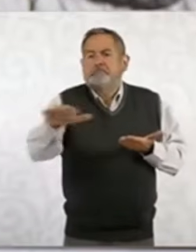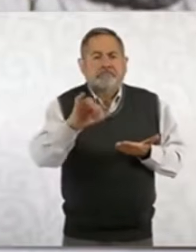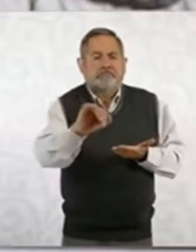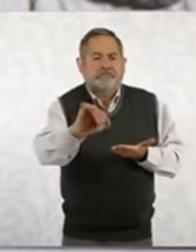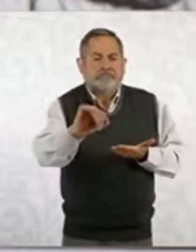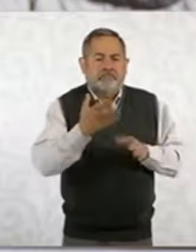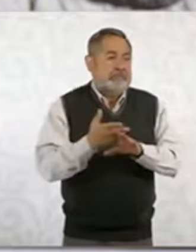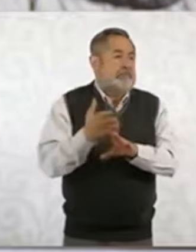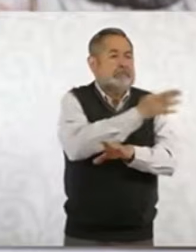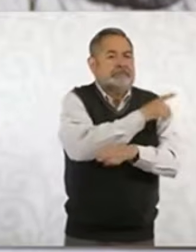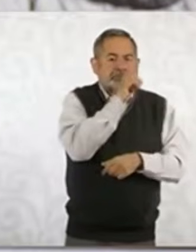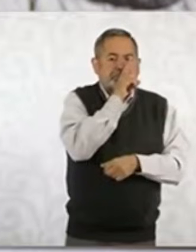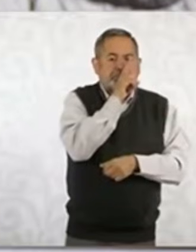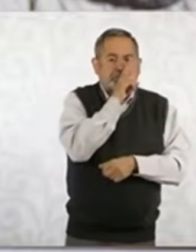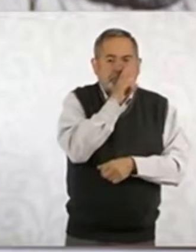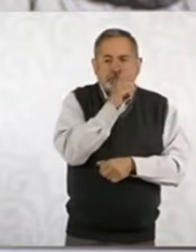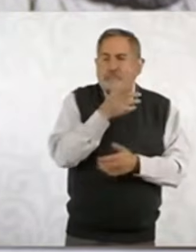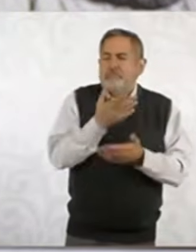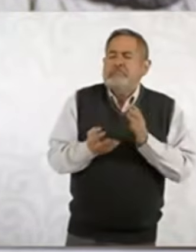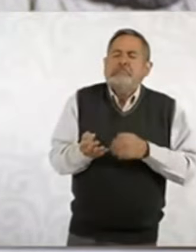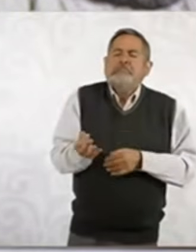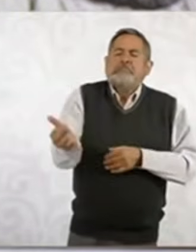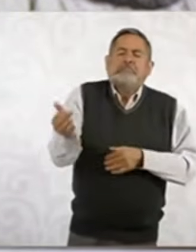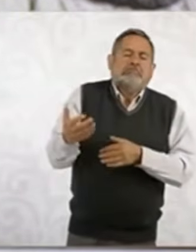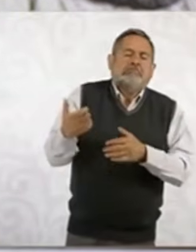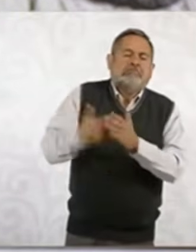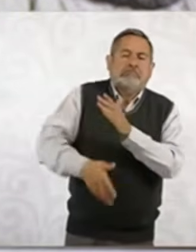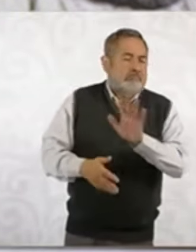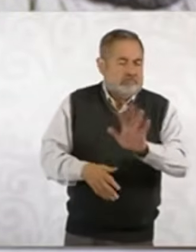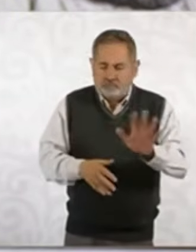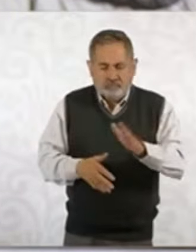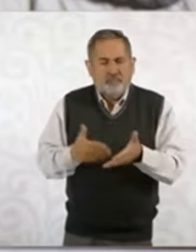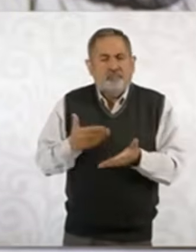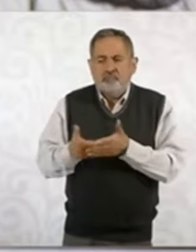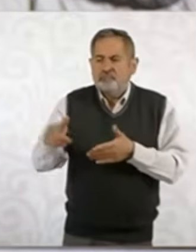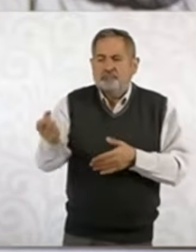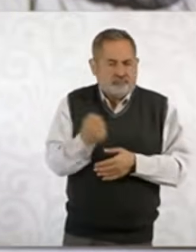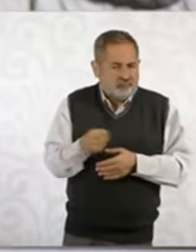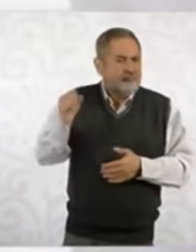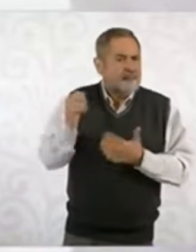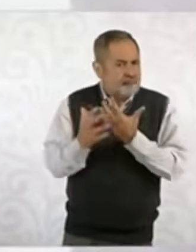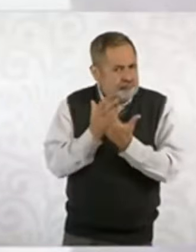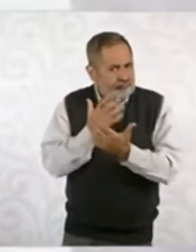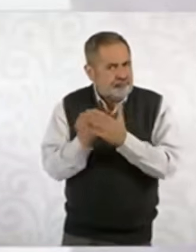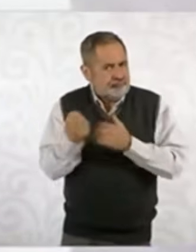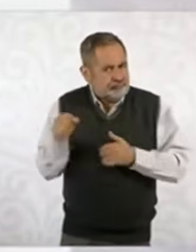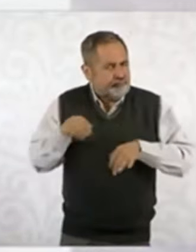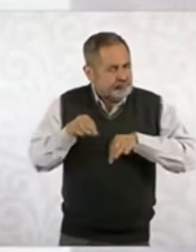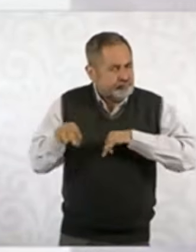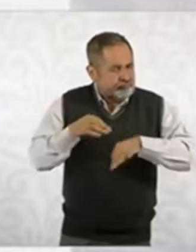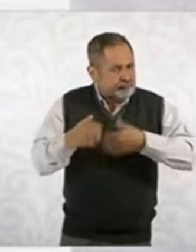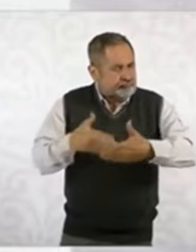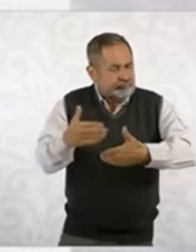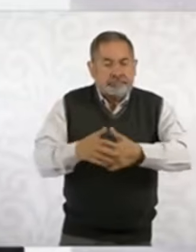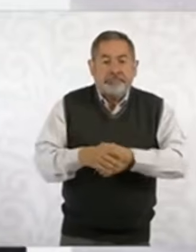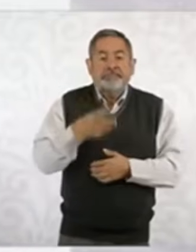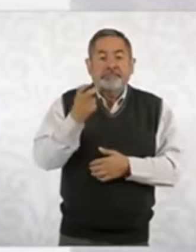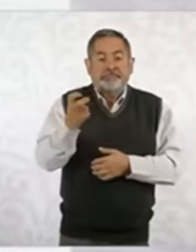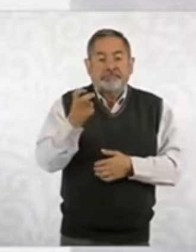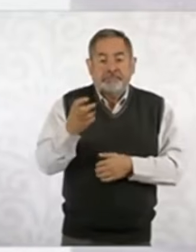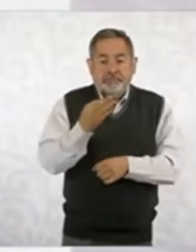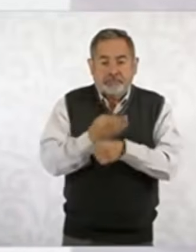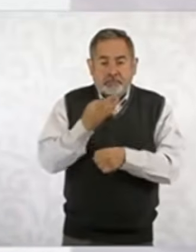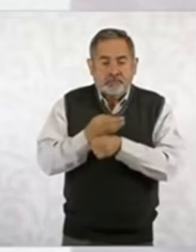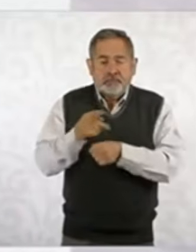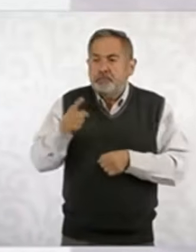aquel entonces era la mano de obra barata. Entonces, por eso hoy la inversión se